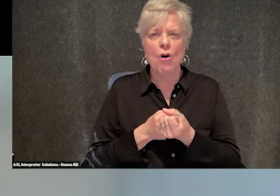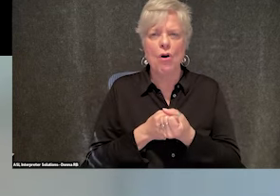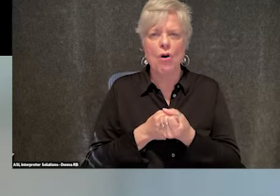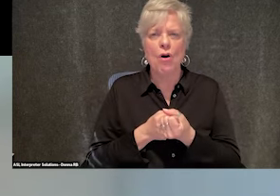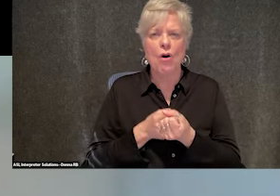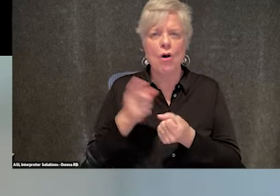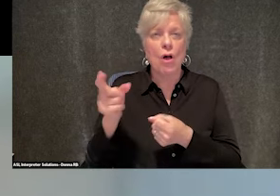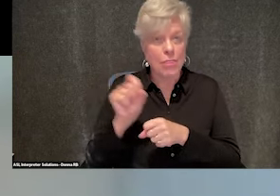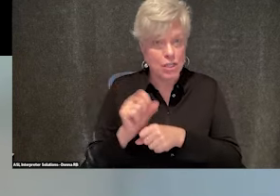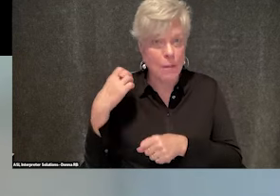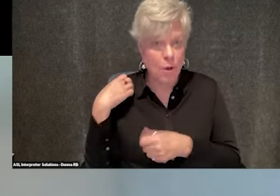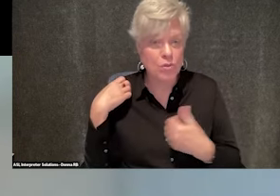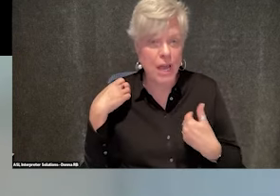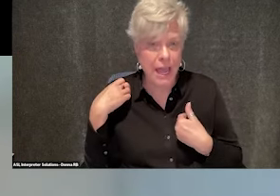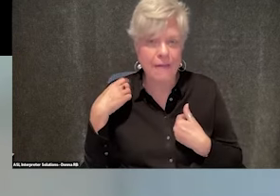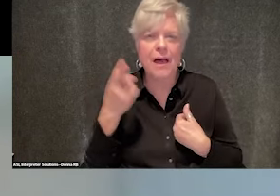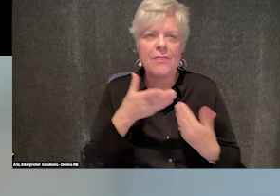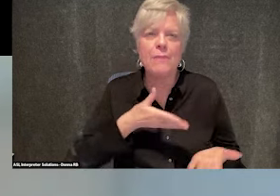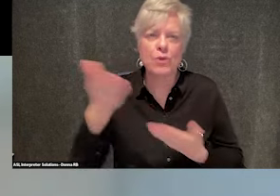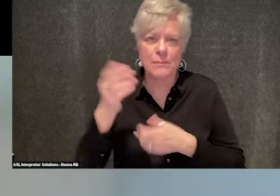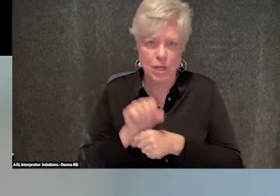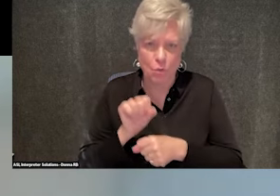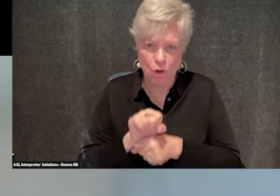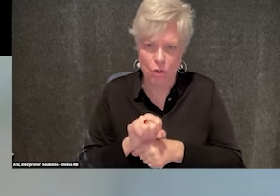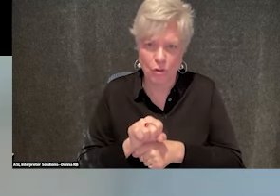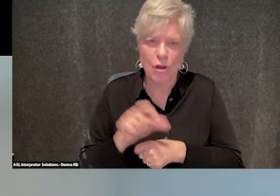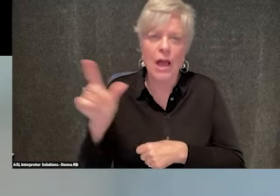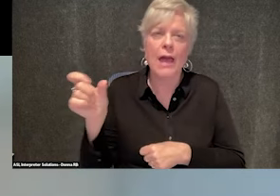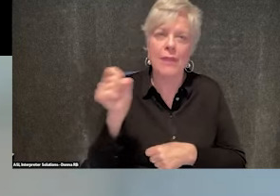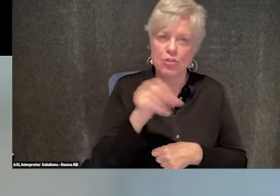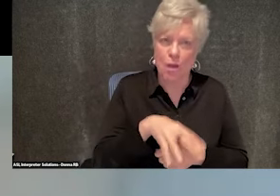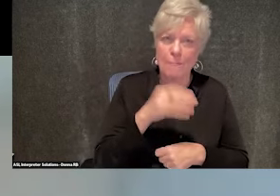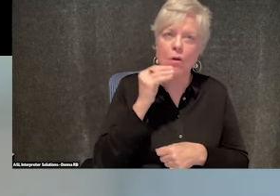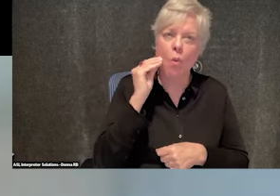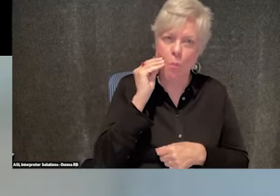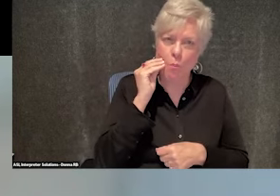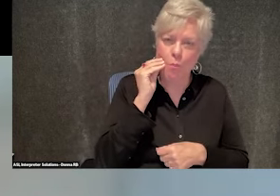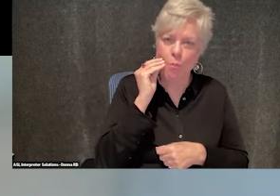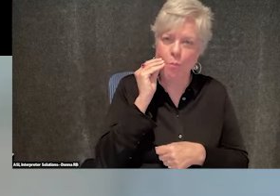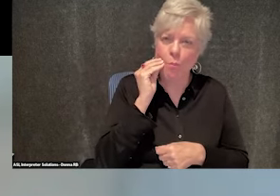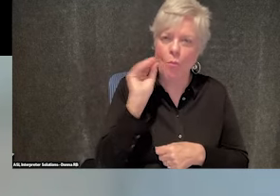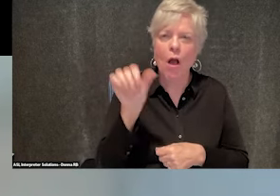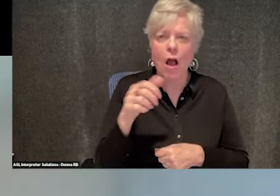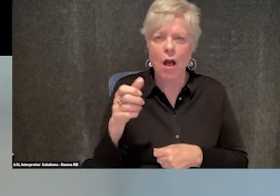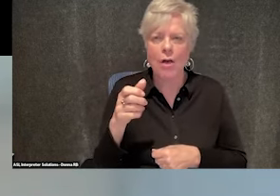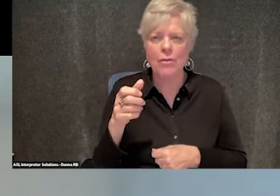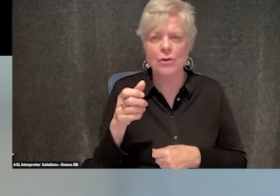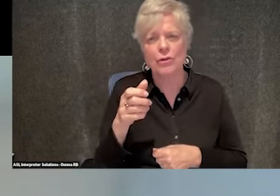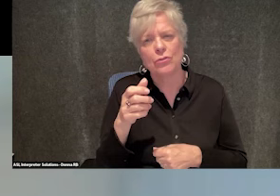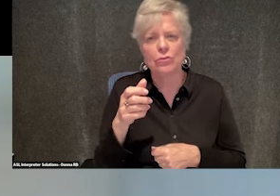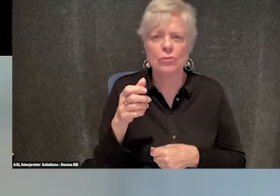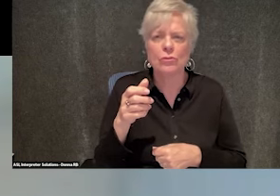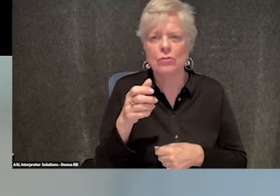Nosotros también. ¿Tú tienes amigos que conducen? Sí, tengo. Obviamente, tengo amigos que